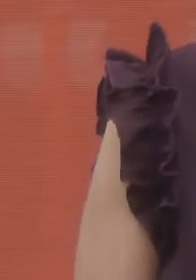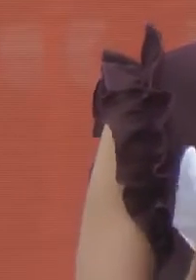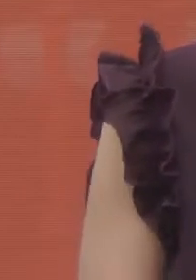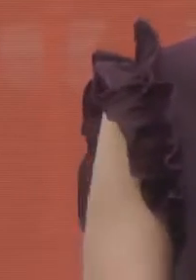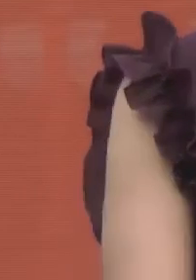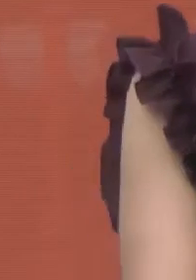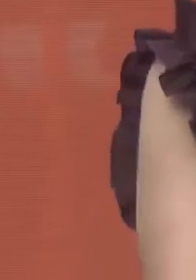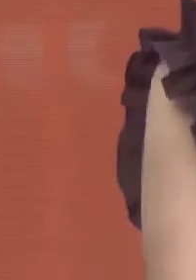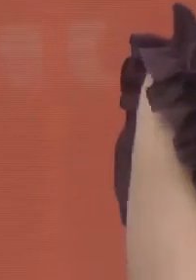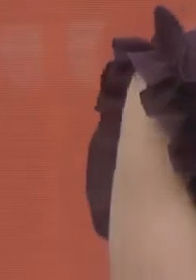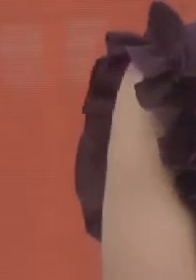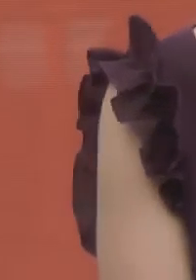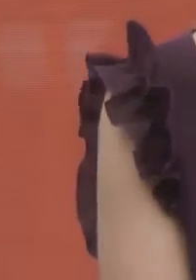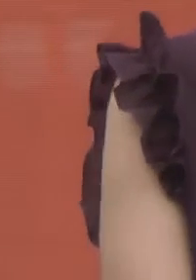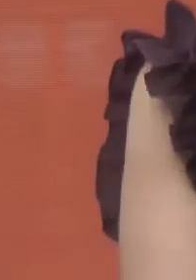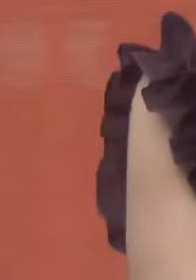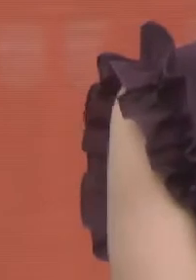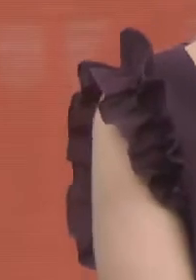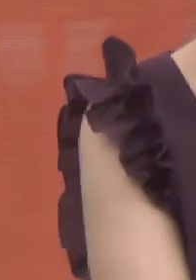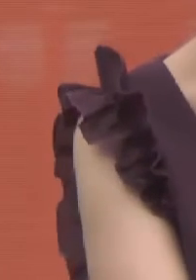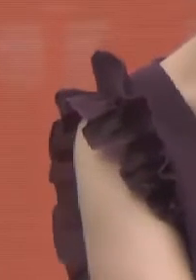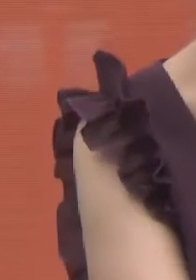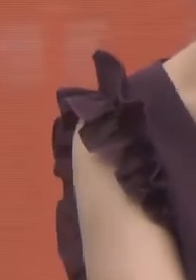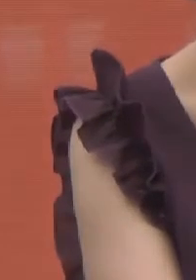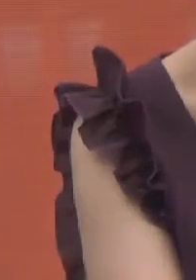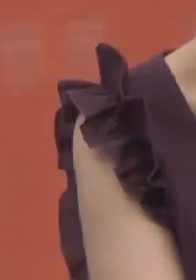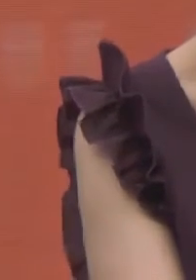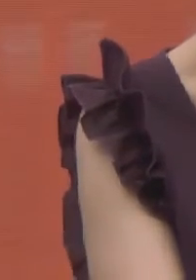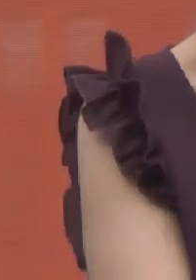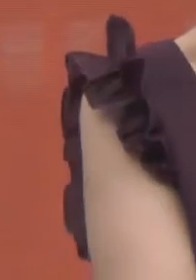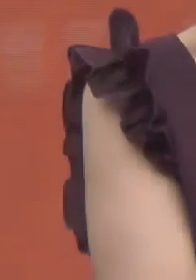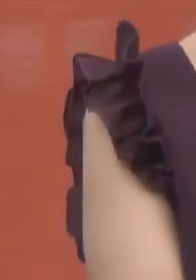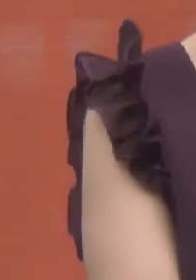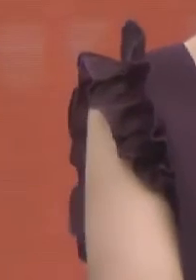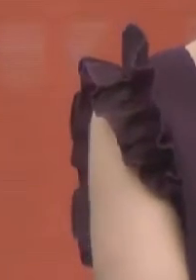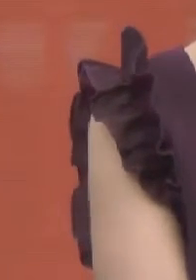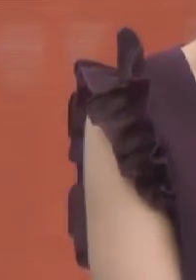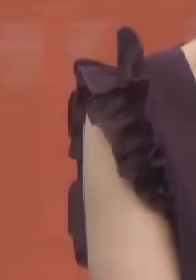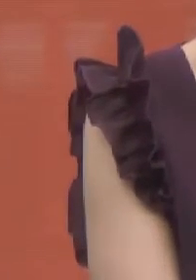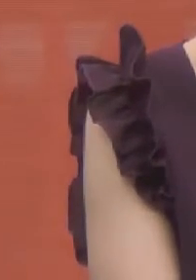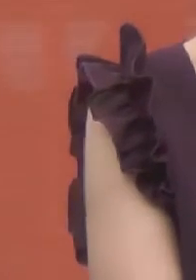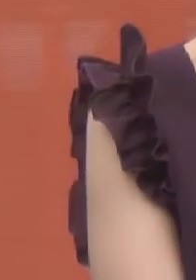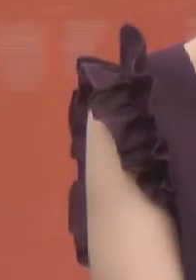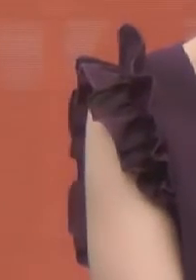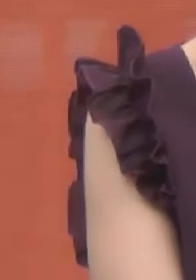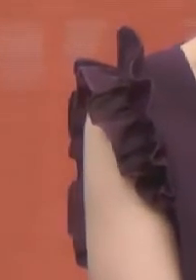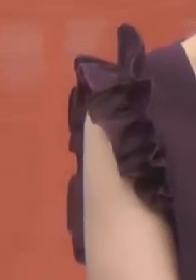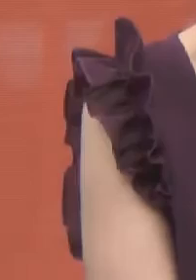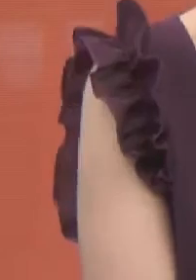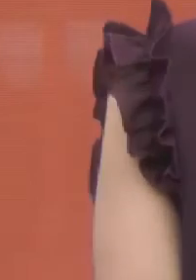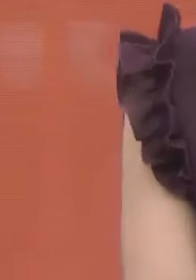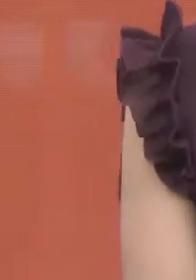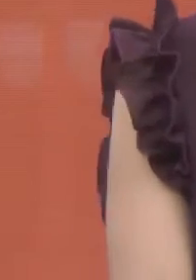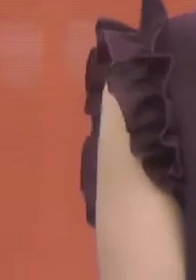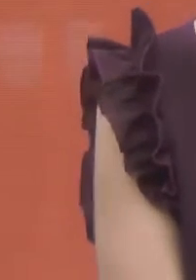tanta enerxía por recuperar a nosa dignidade e o noso país. Gracias tamén a xente que